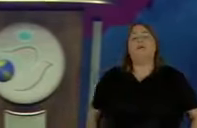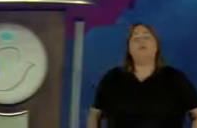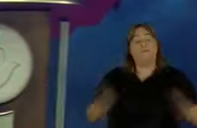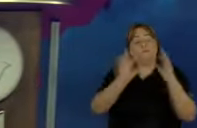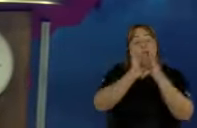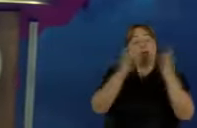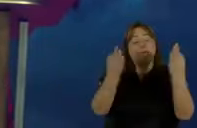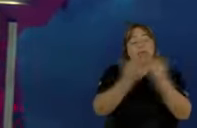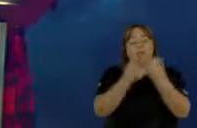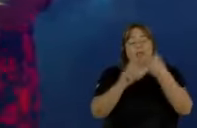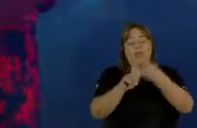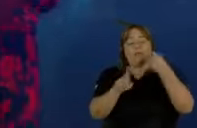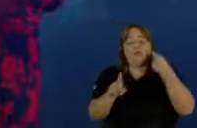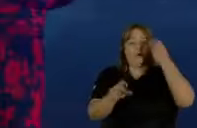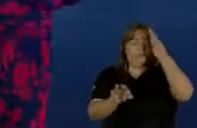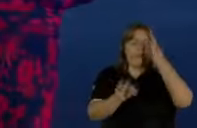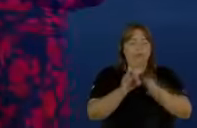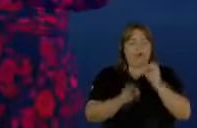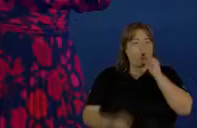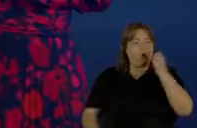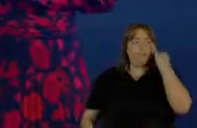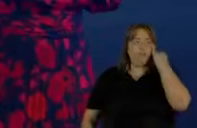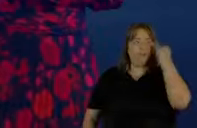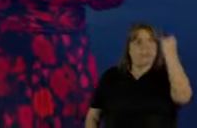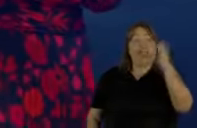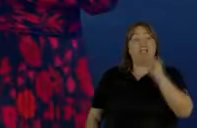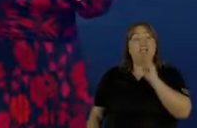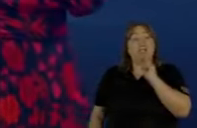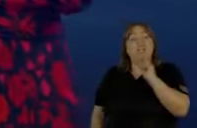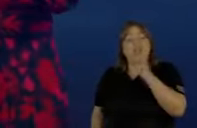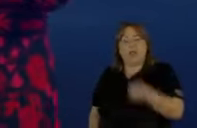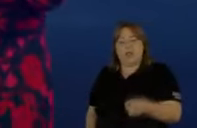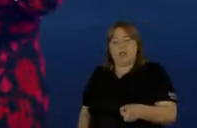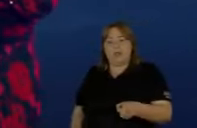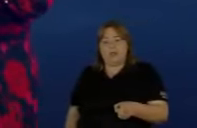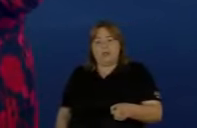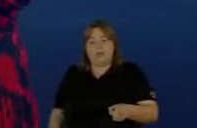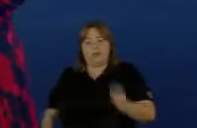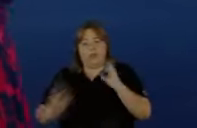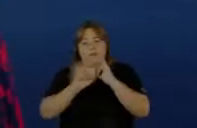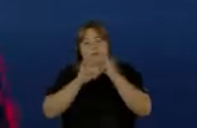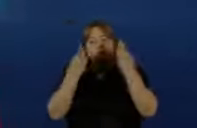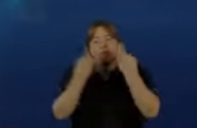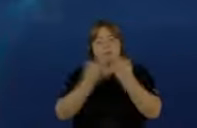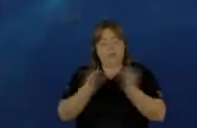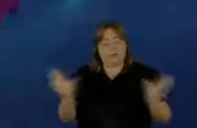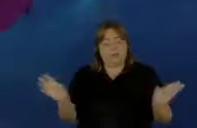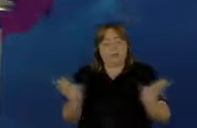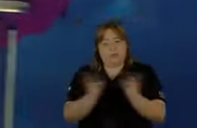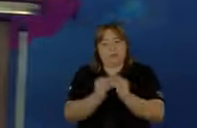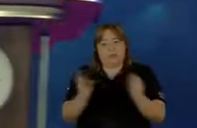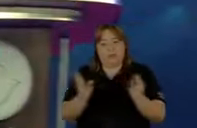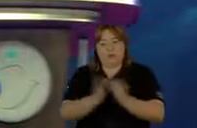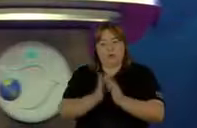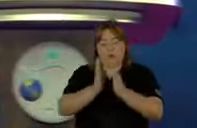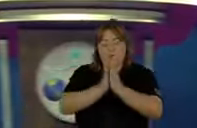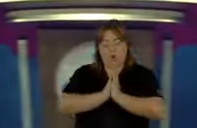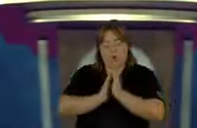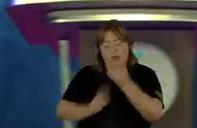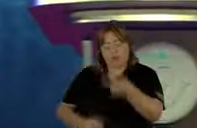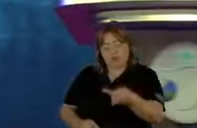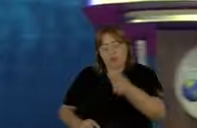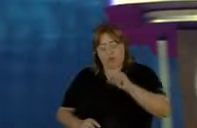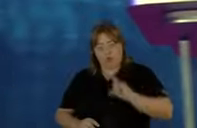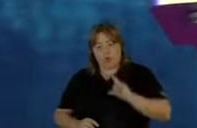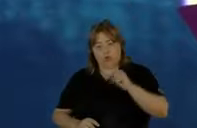fe no es imaginaria, es real. La familia de la fe se reúne, la familia de la fe ora los unos por los